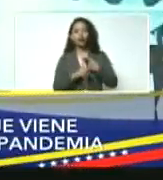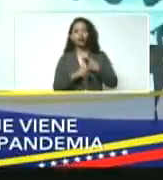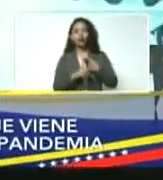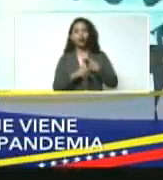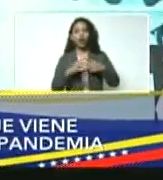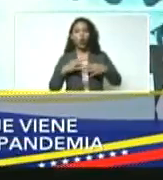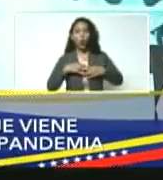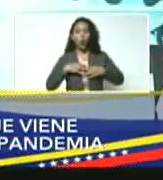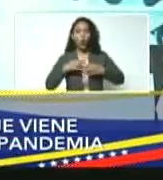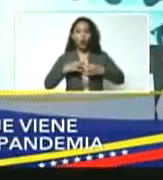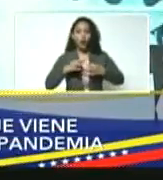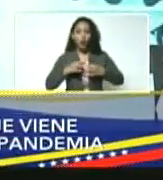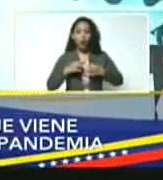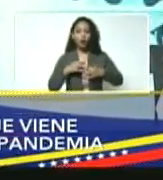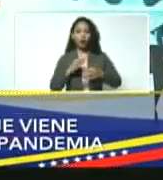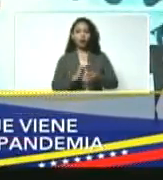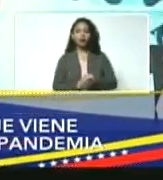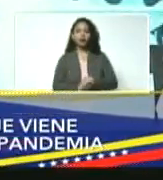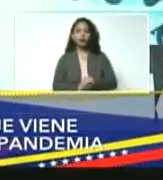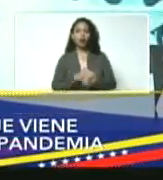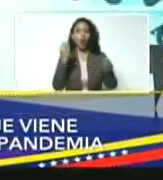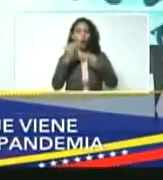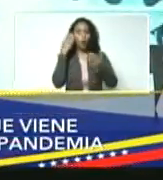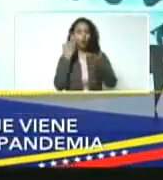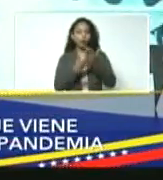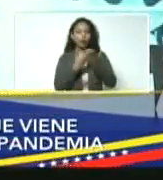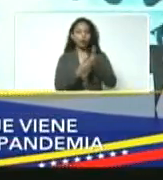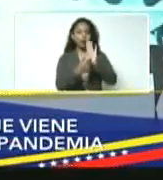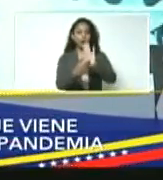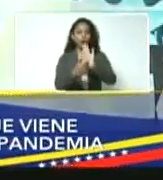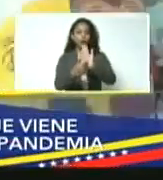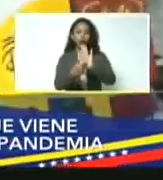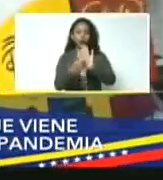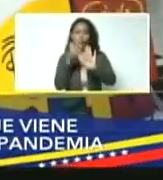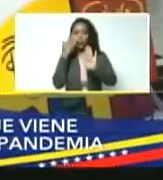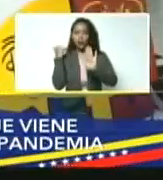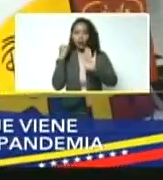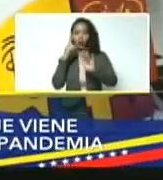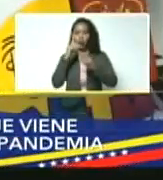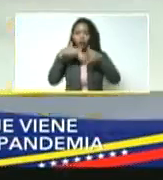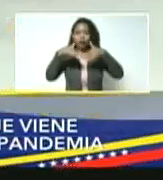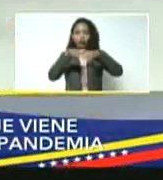el uniforme, como lo mostrábamos ahora, de una confección